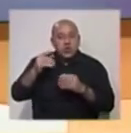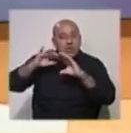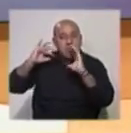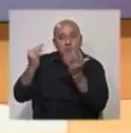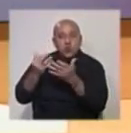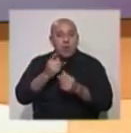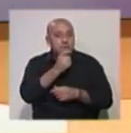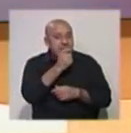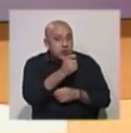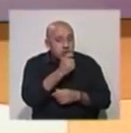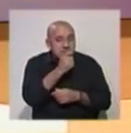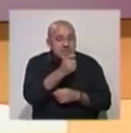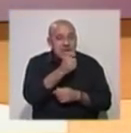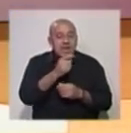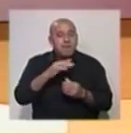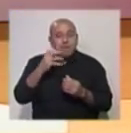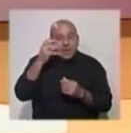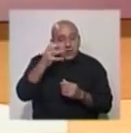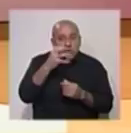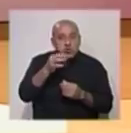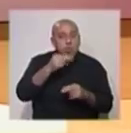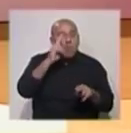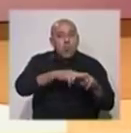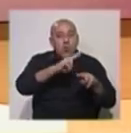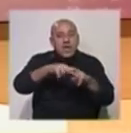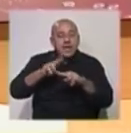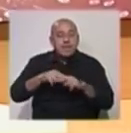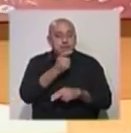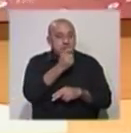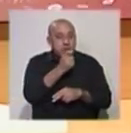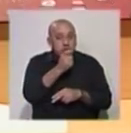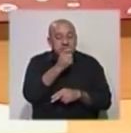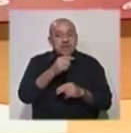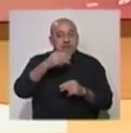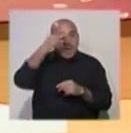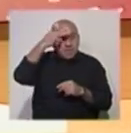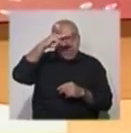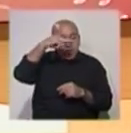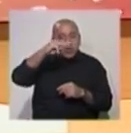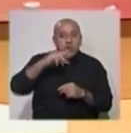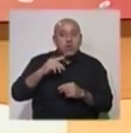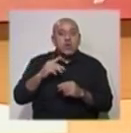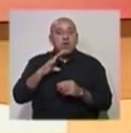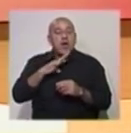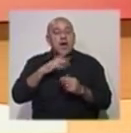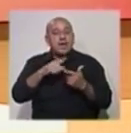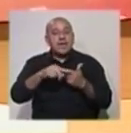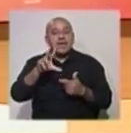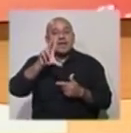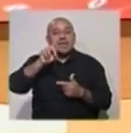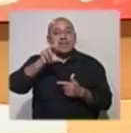más peligroso que Siria. Sí, mueren por día más periodistas en México. Han habido más de